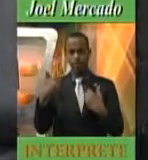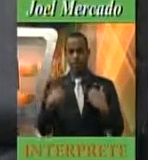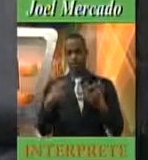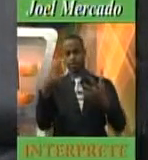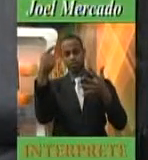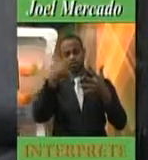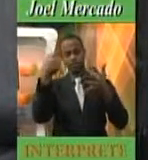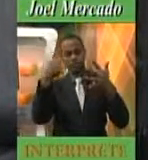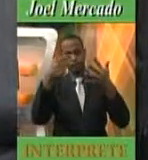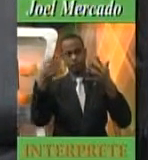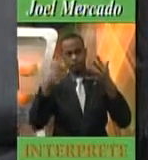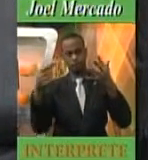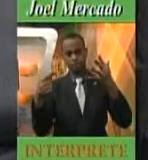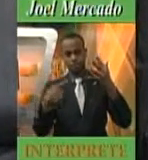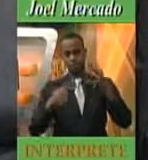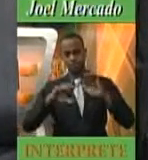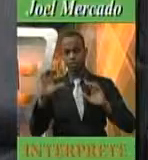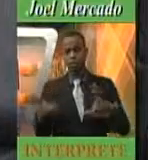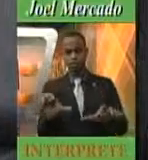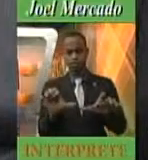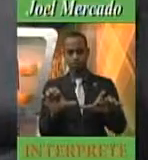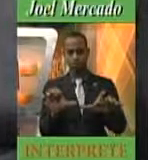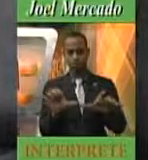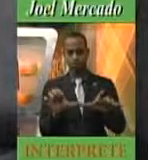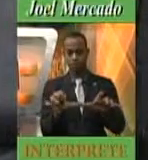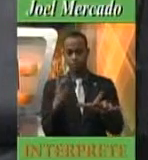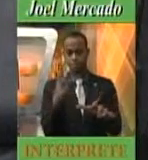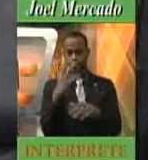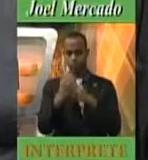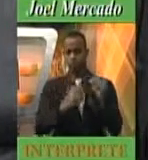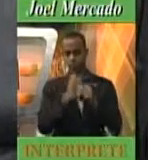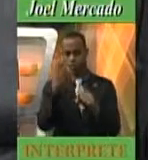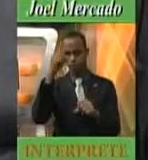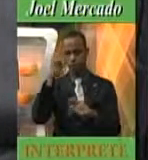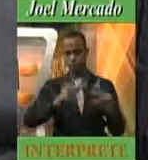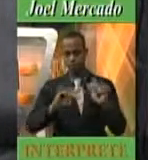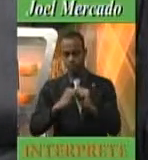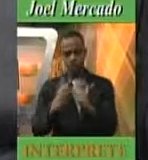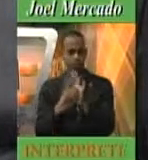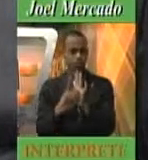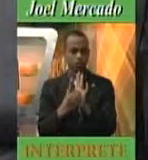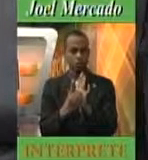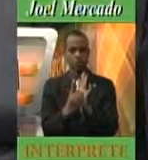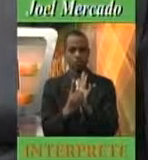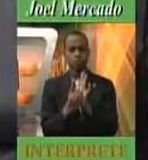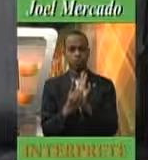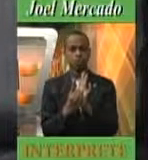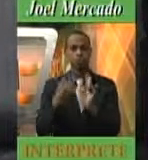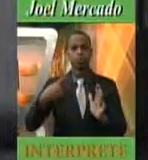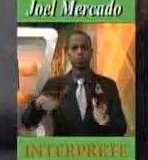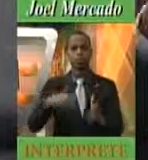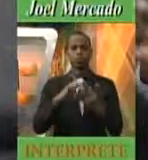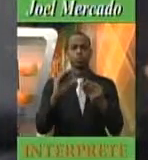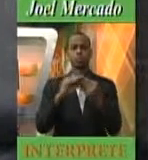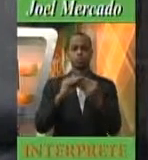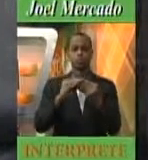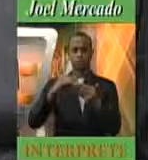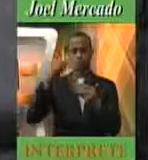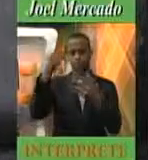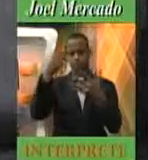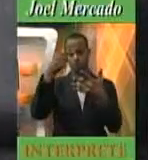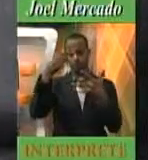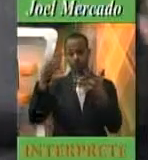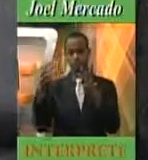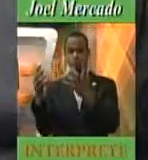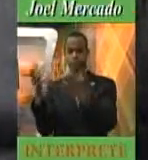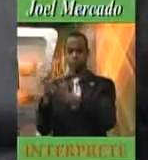las prioridades que tenemos los 4 años para la persona con discapacidad. Y nos dice, y esta es la transversalidad,